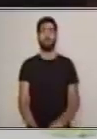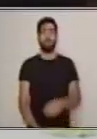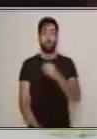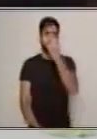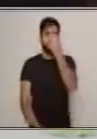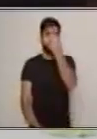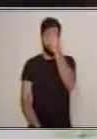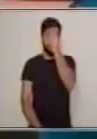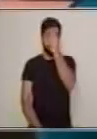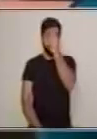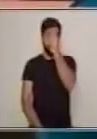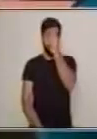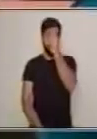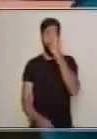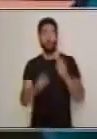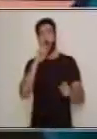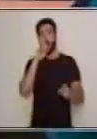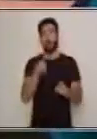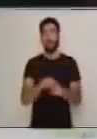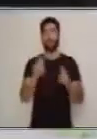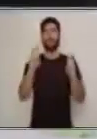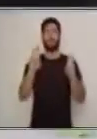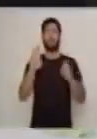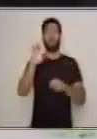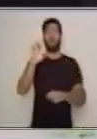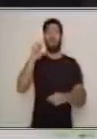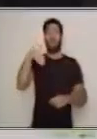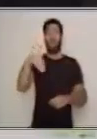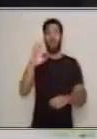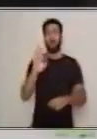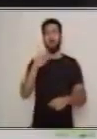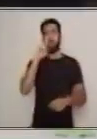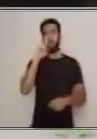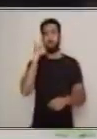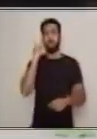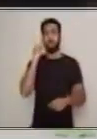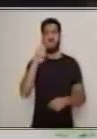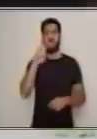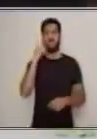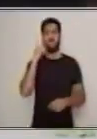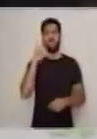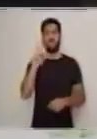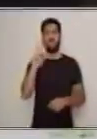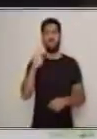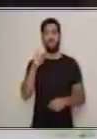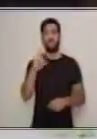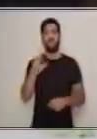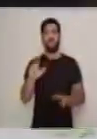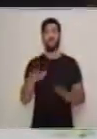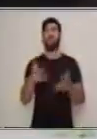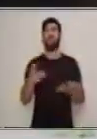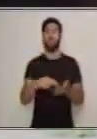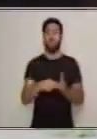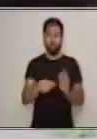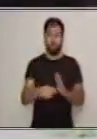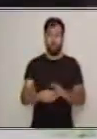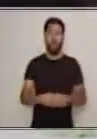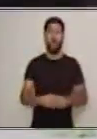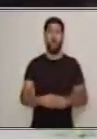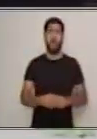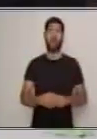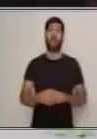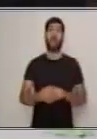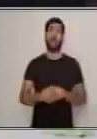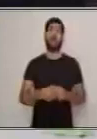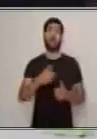La emotividad. ¿Qué es la emotividad? Se refiere al